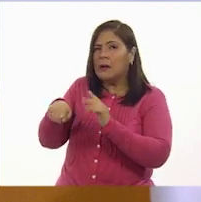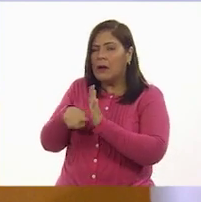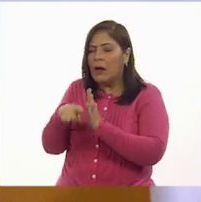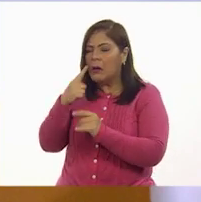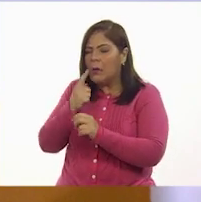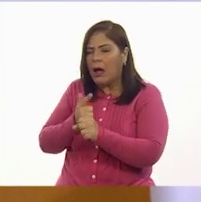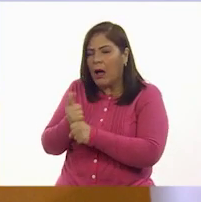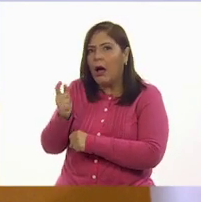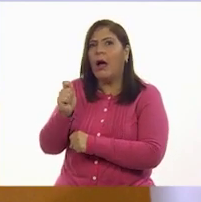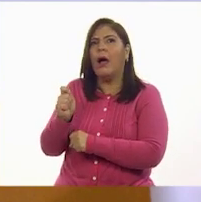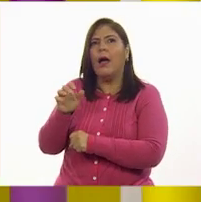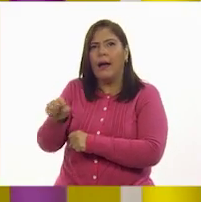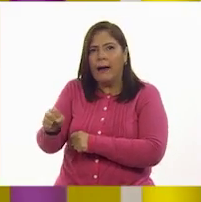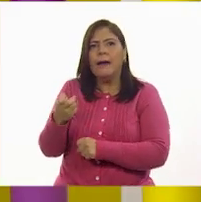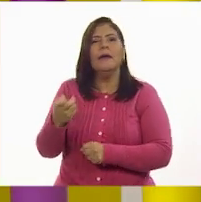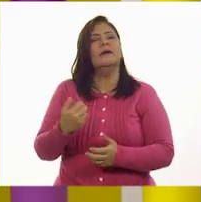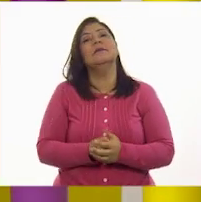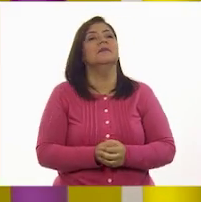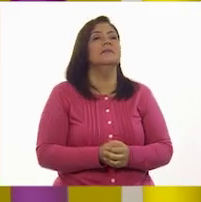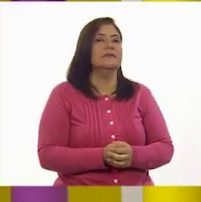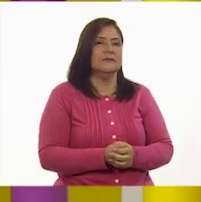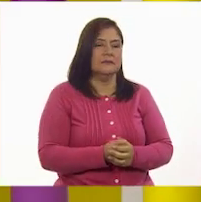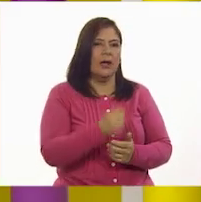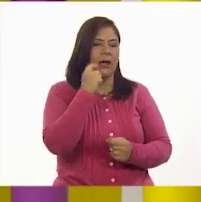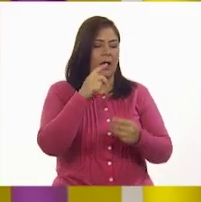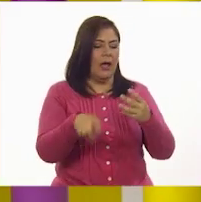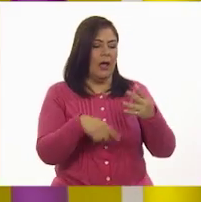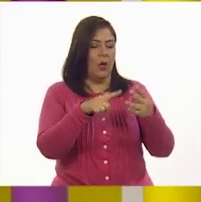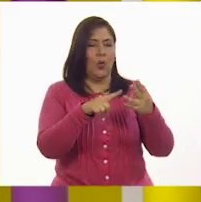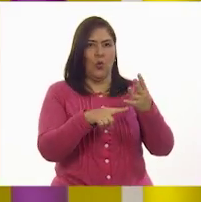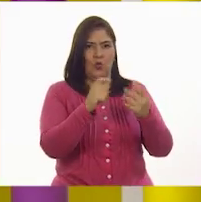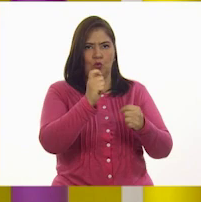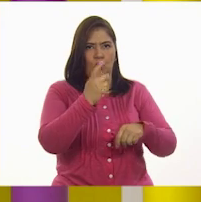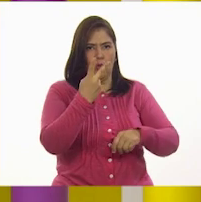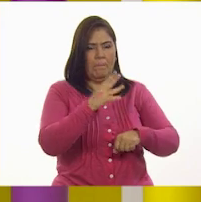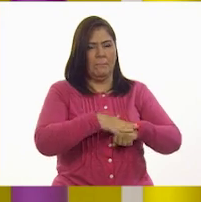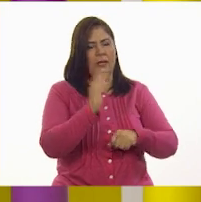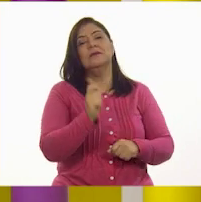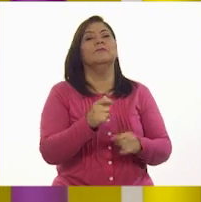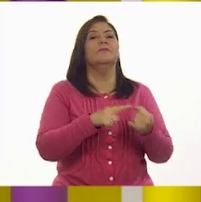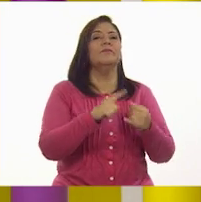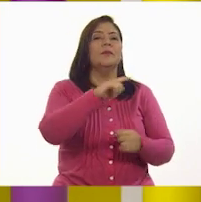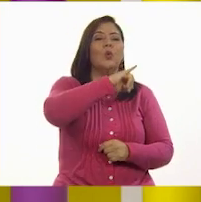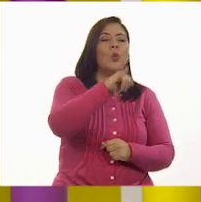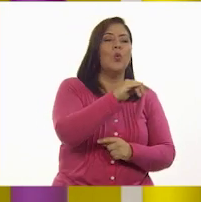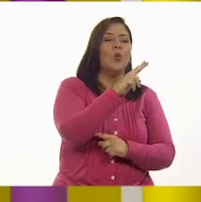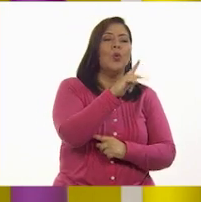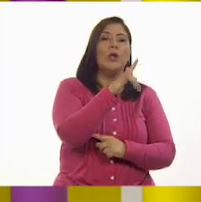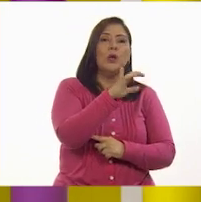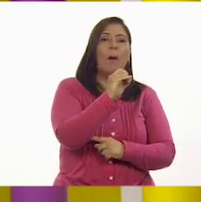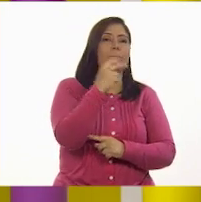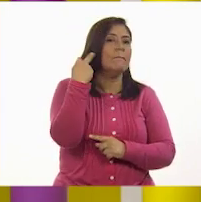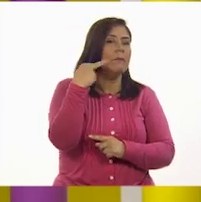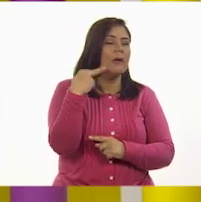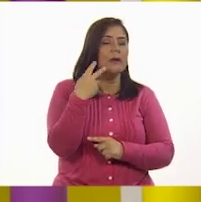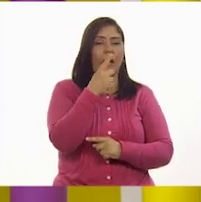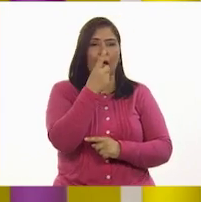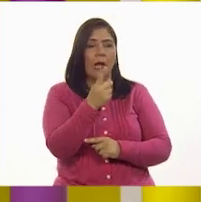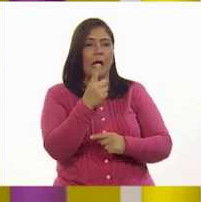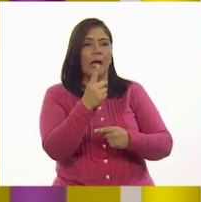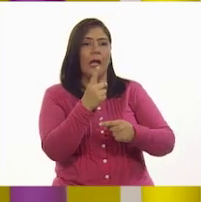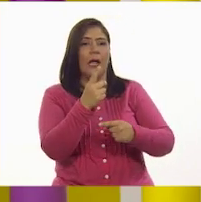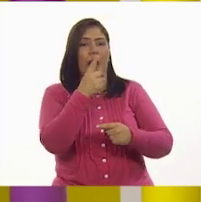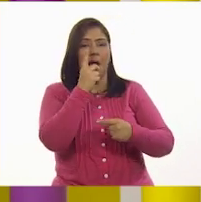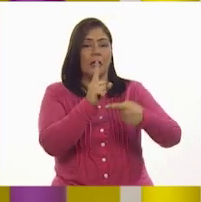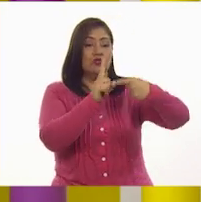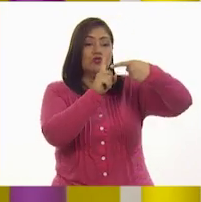símbolos. ¿Qué más? A ver, tenemos dos más. Dice Julio de Veracruz nos dice, la cruz sirve para